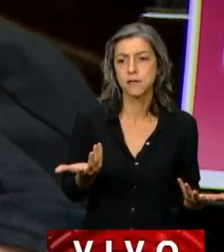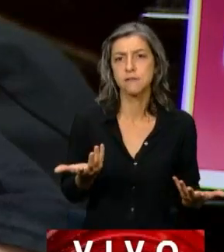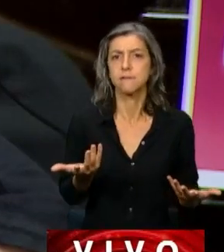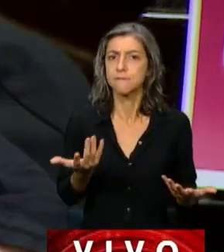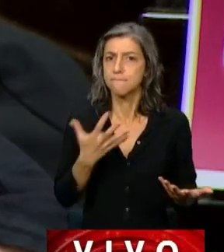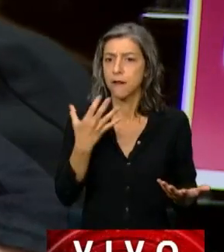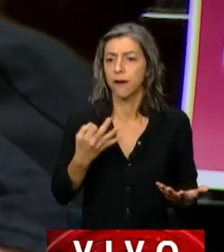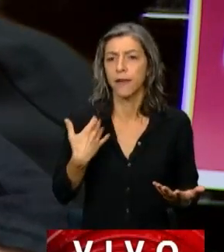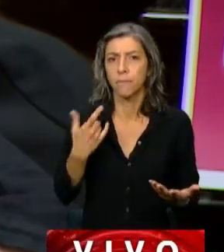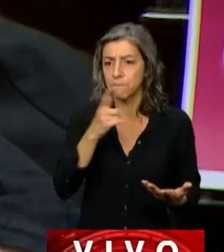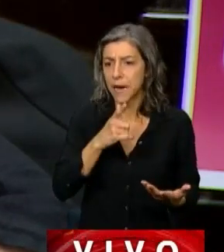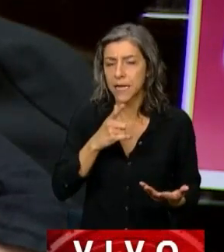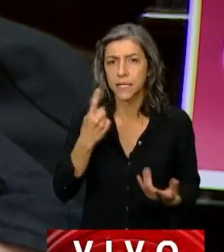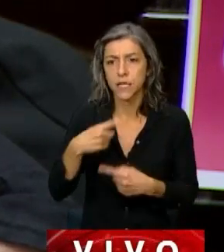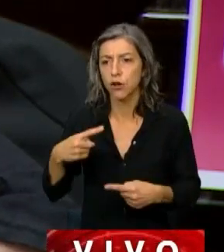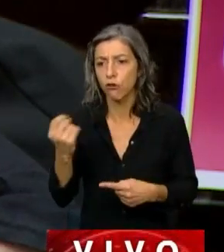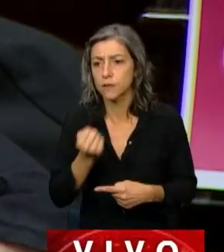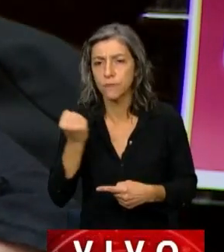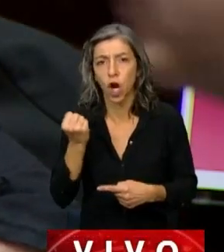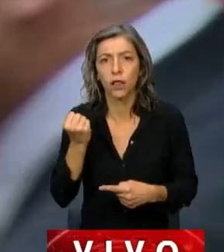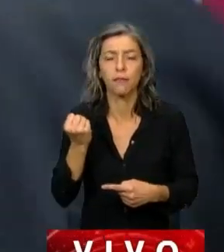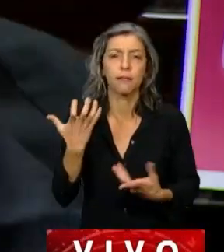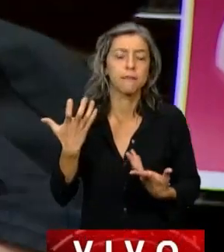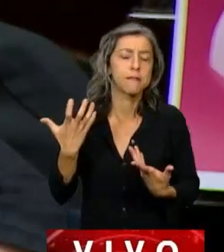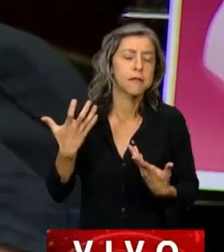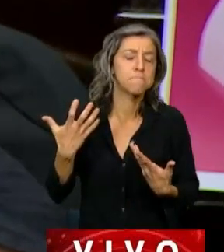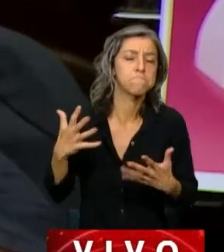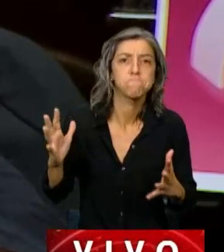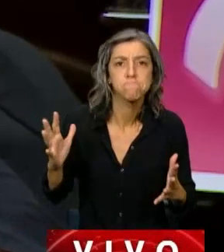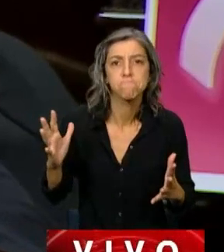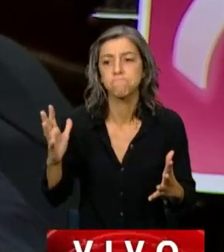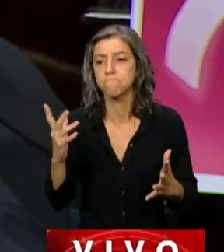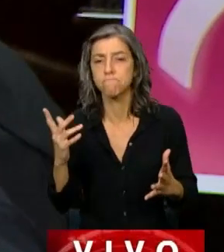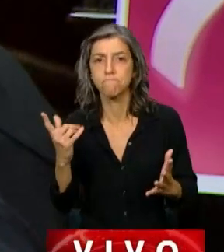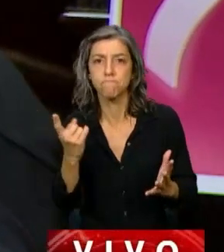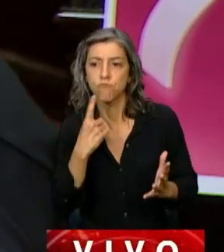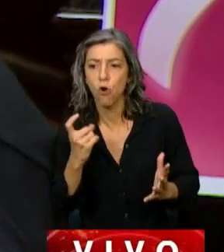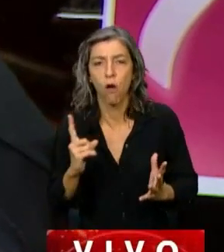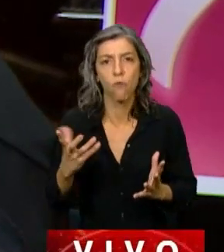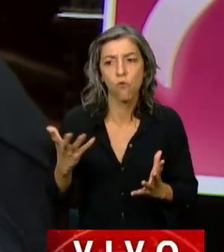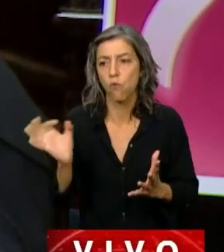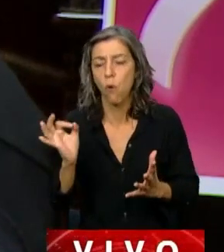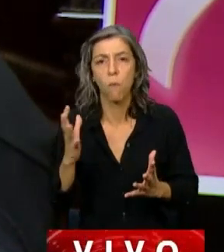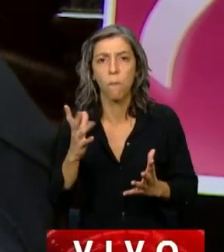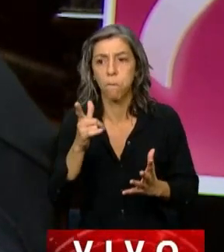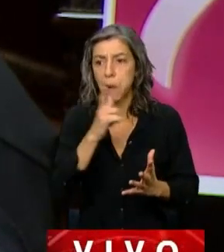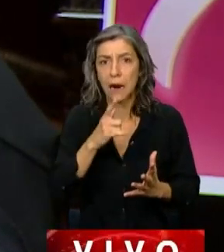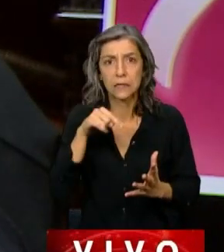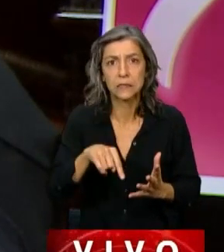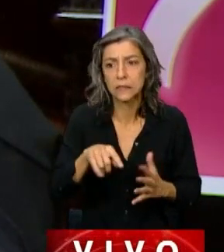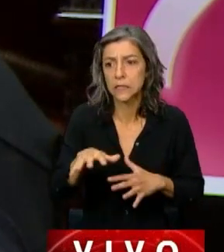Desgraciadamente tienen que ocurrir hechos que nos sacudan, que nos interpelen, que nos